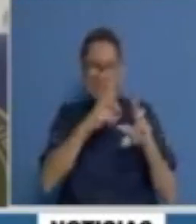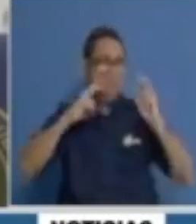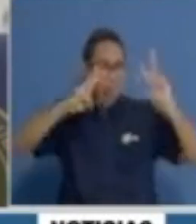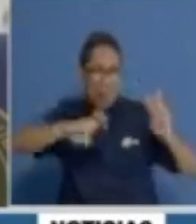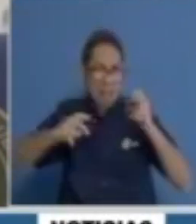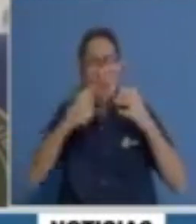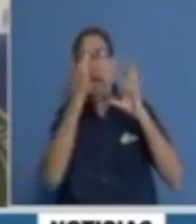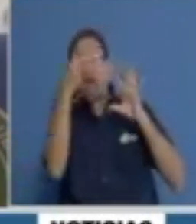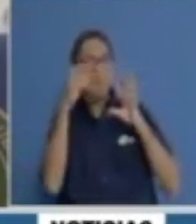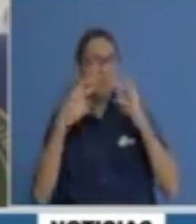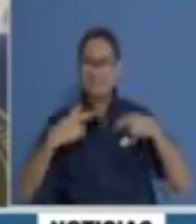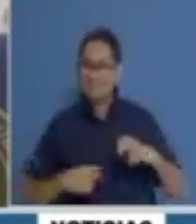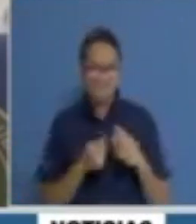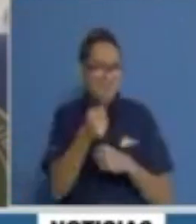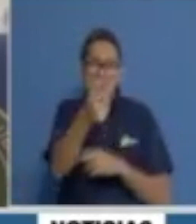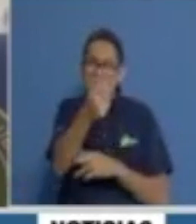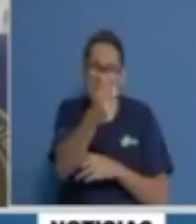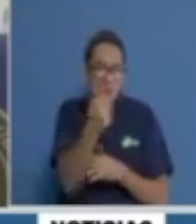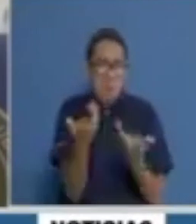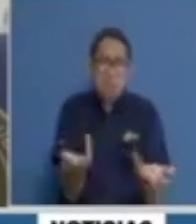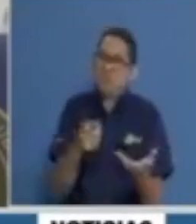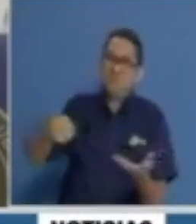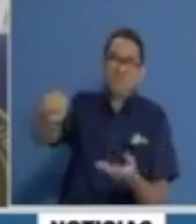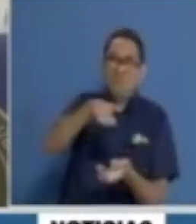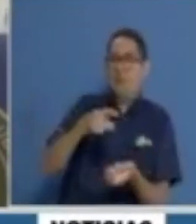de toma, tanto por la capacidad de